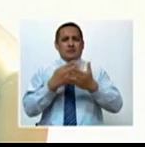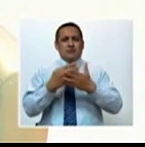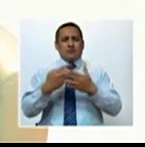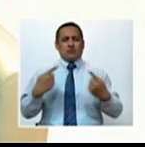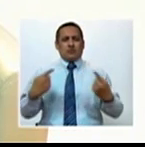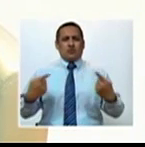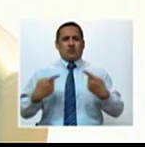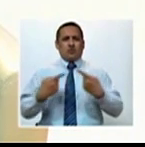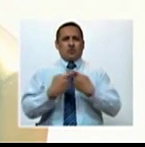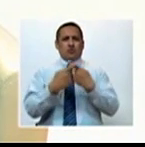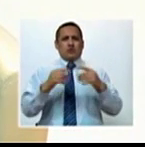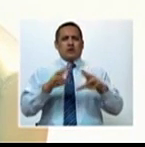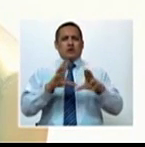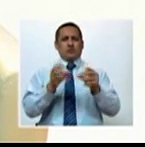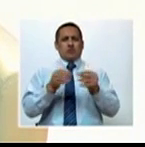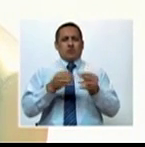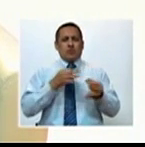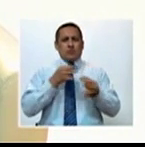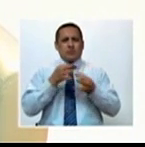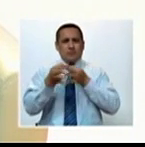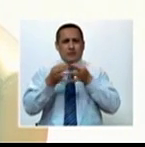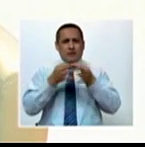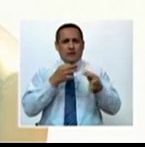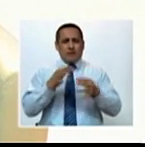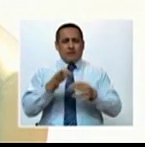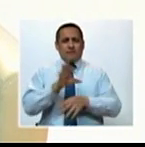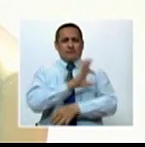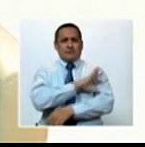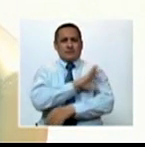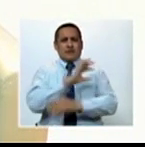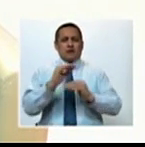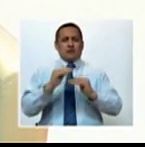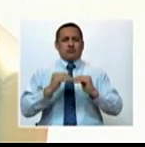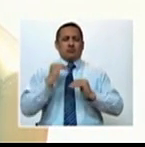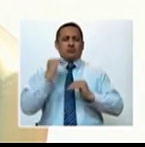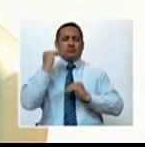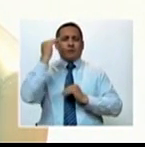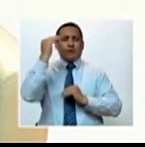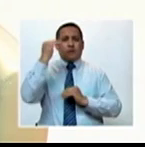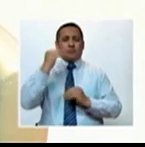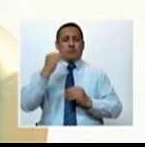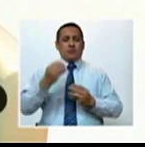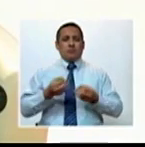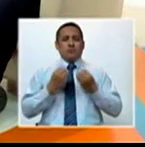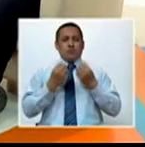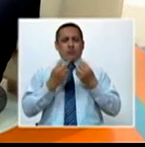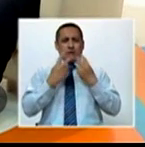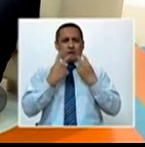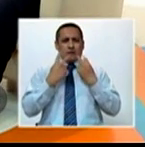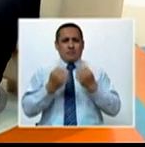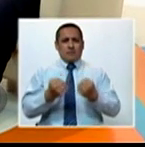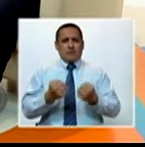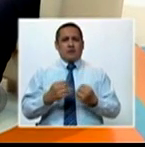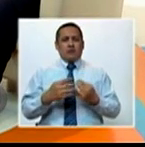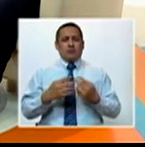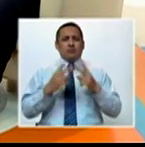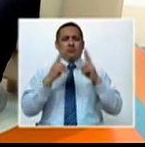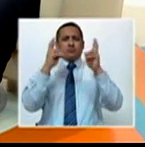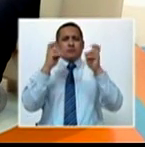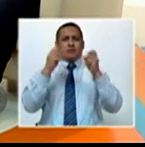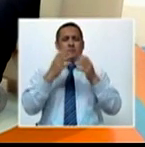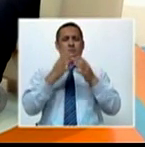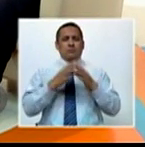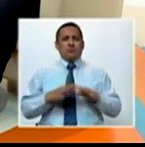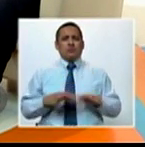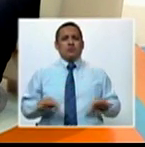ha manifestado el fiscal supremo. Claro, porque ese es un punto muy importante